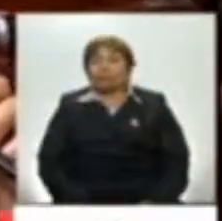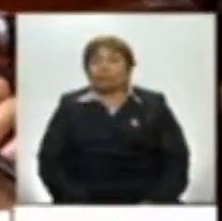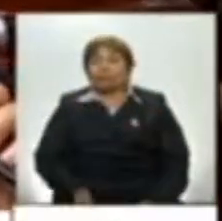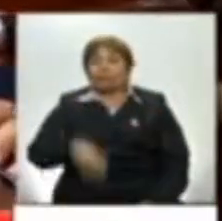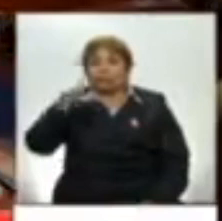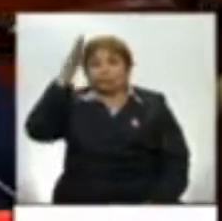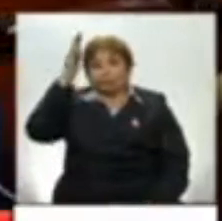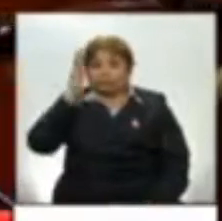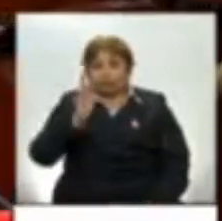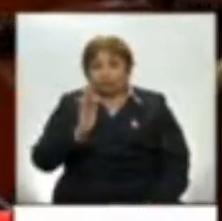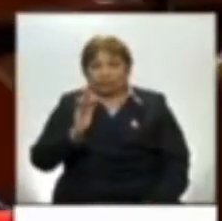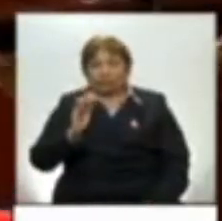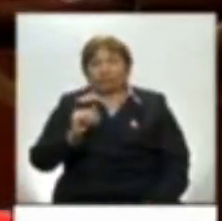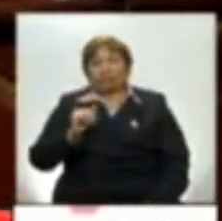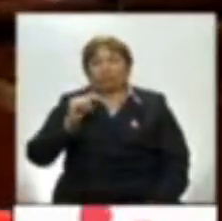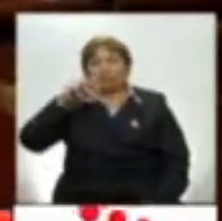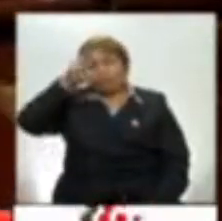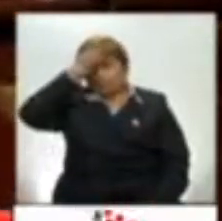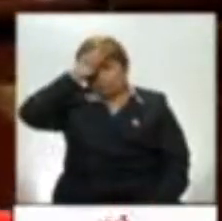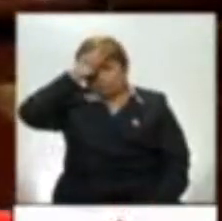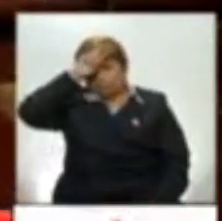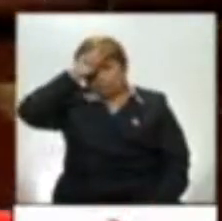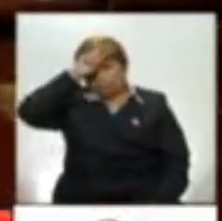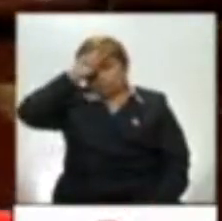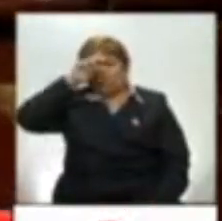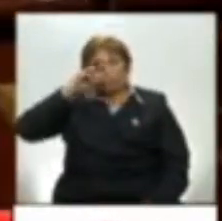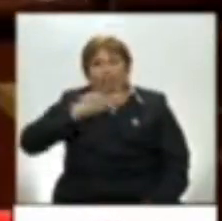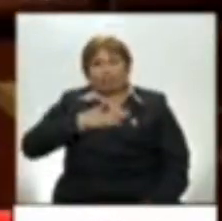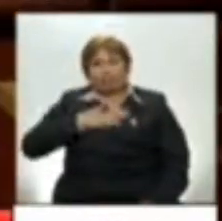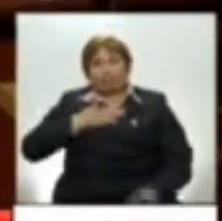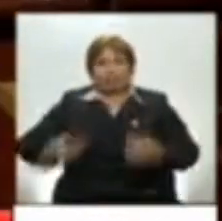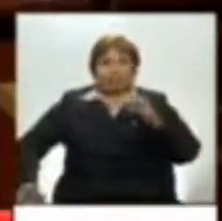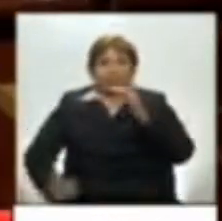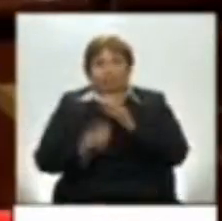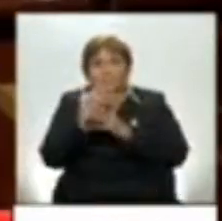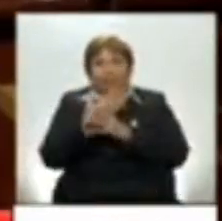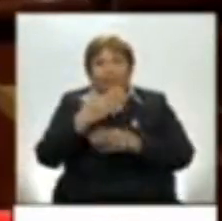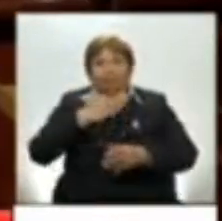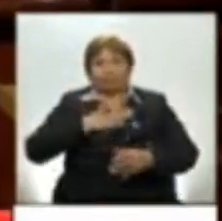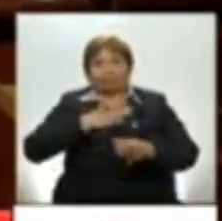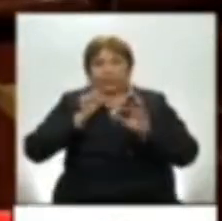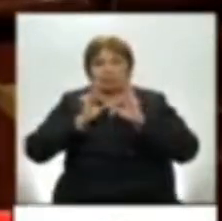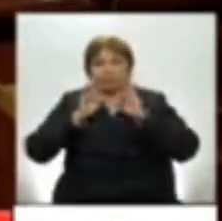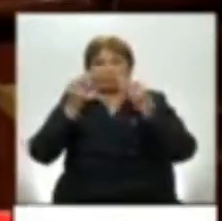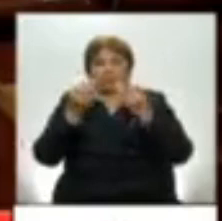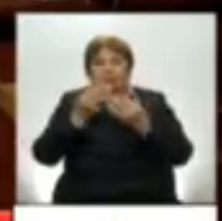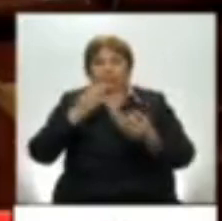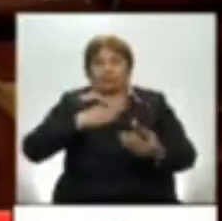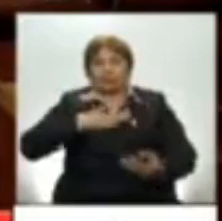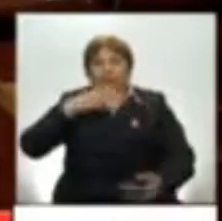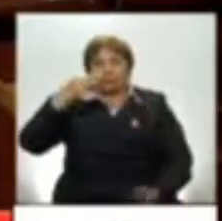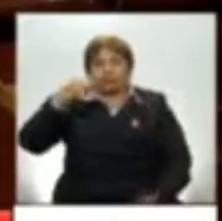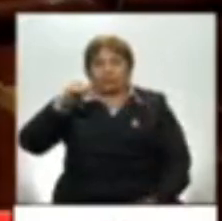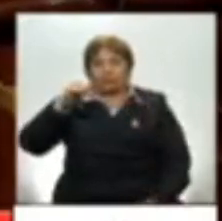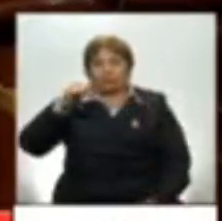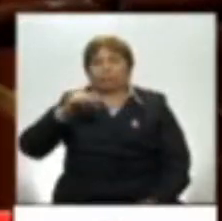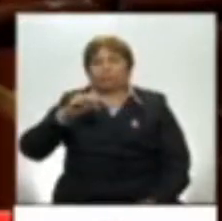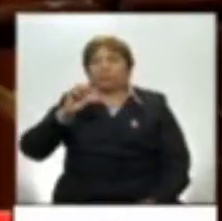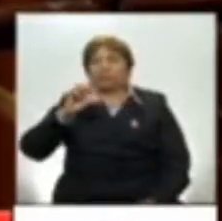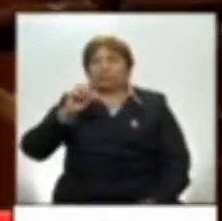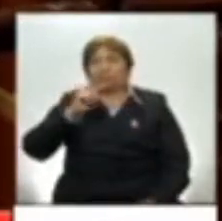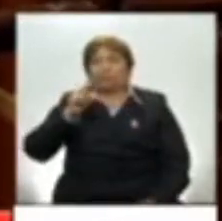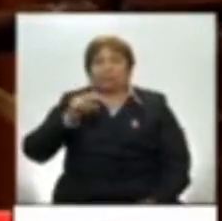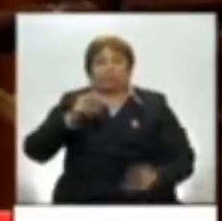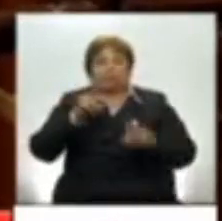Por Dios, por la patria, por mi Arequipa, por mi familia, por mi madre Aide González, por